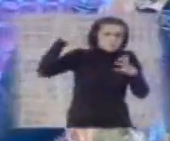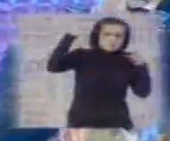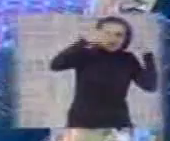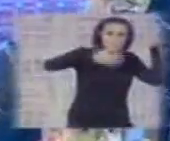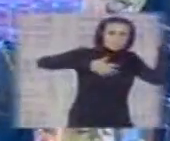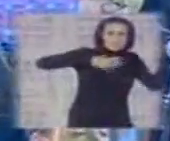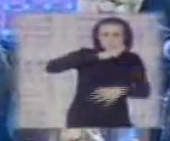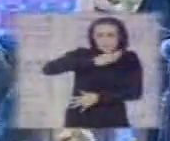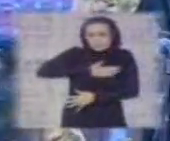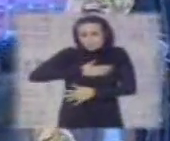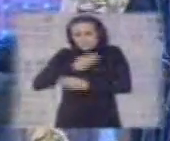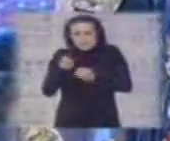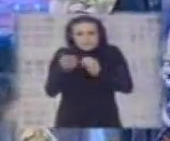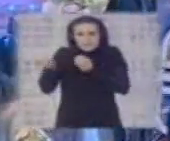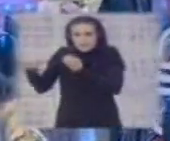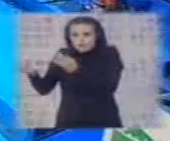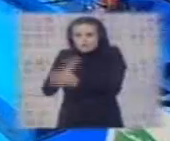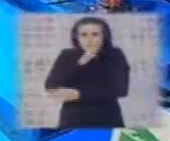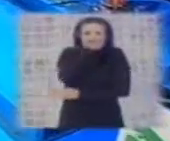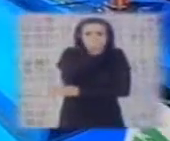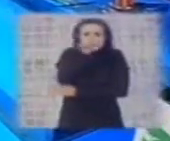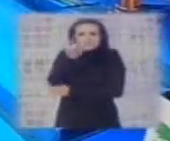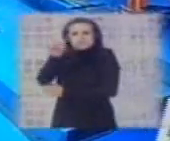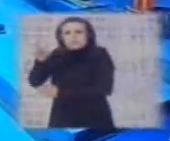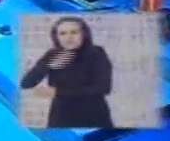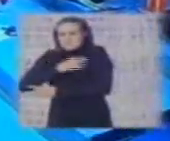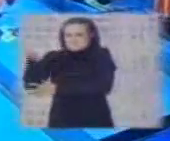mi flora, por la gente que me